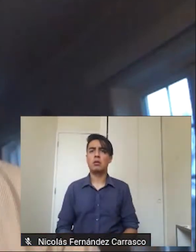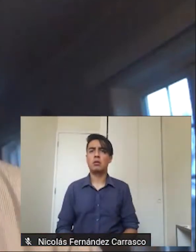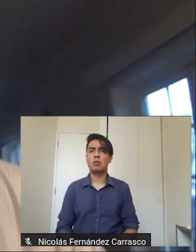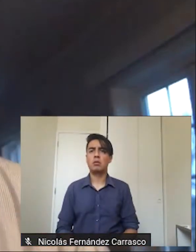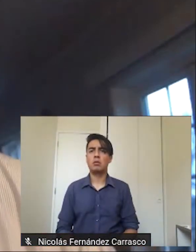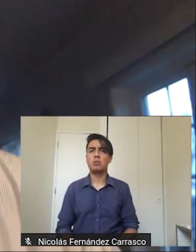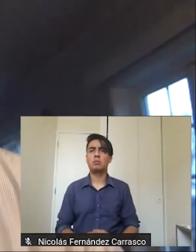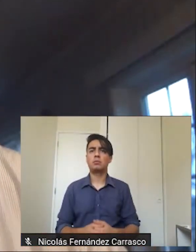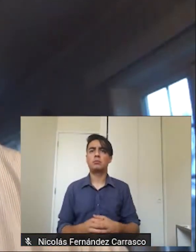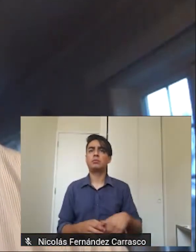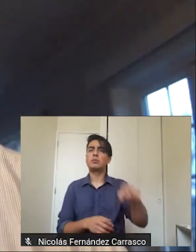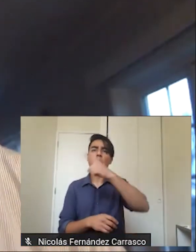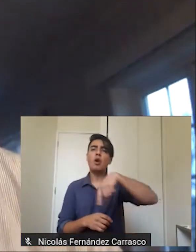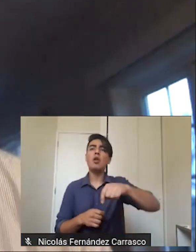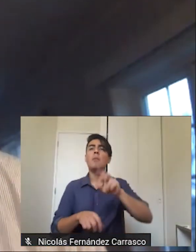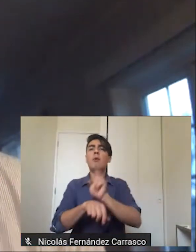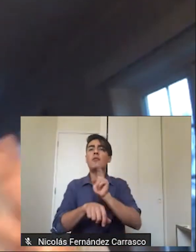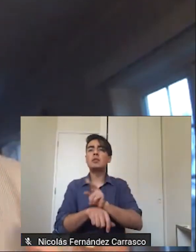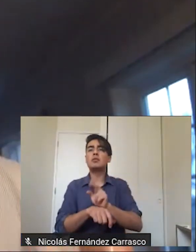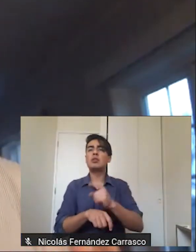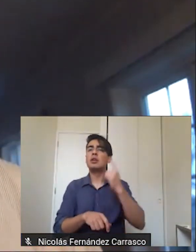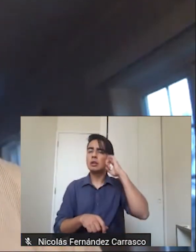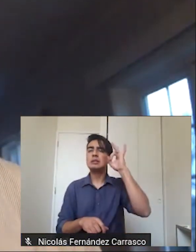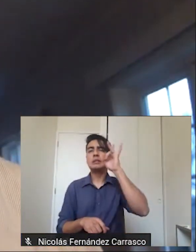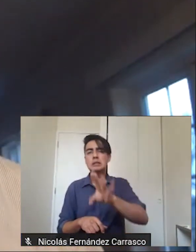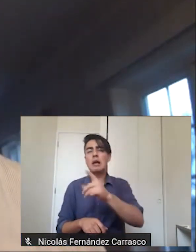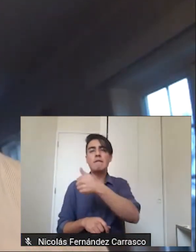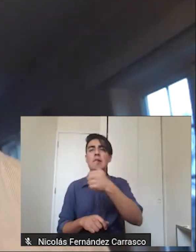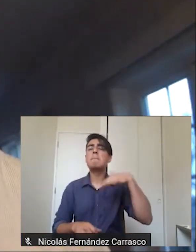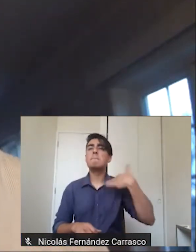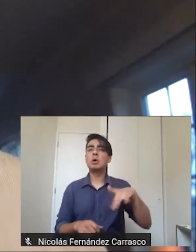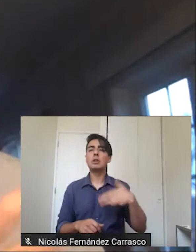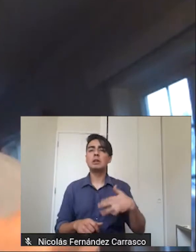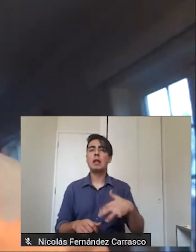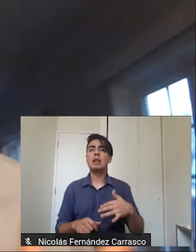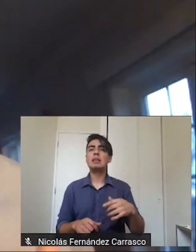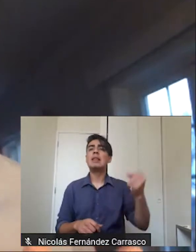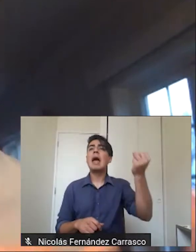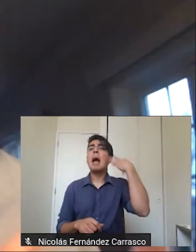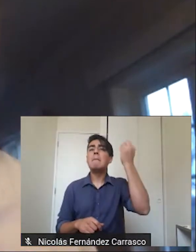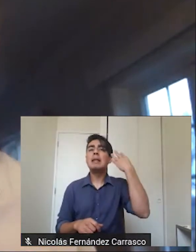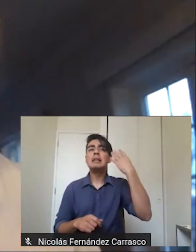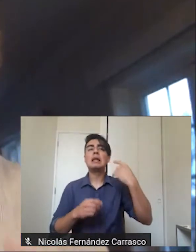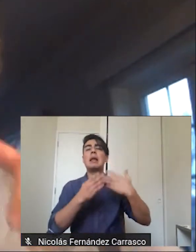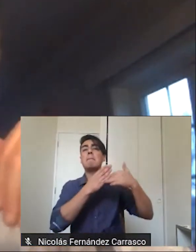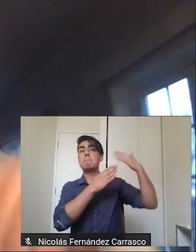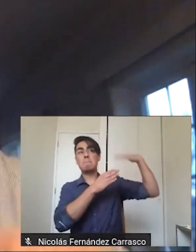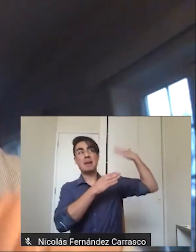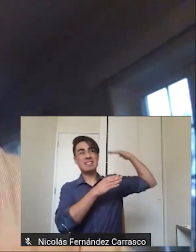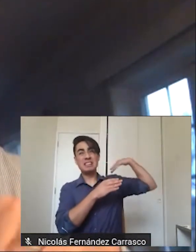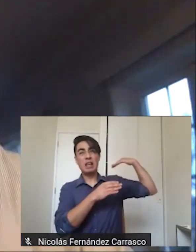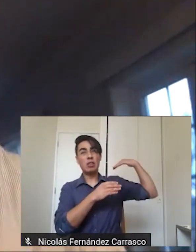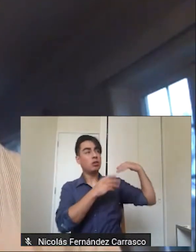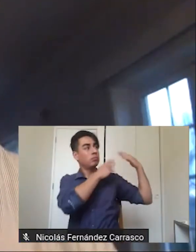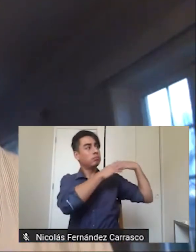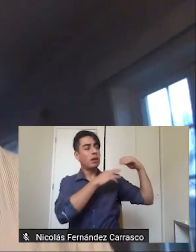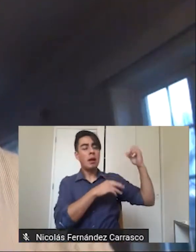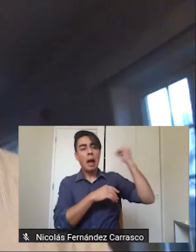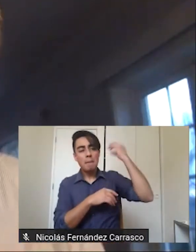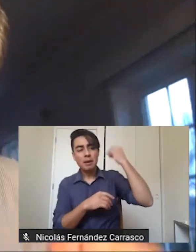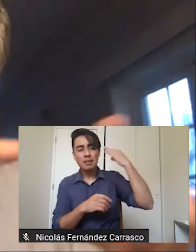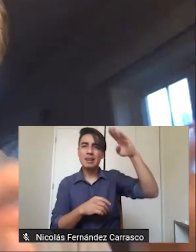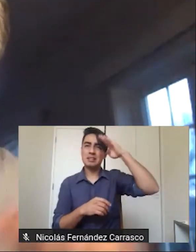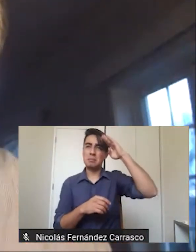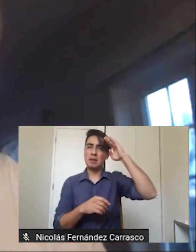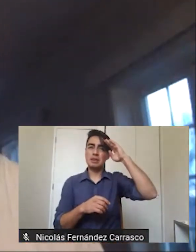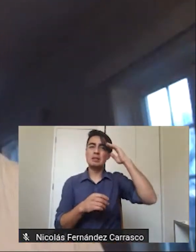Ustedes, todos profesores, saben la importancia de aprender del pasado para vivir el ahora y